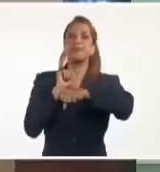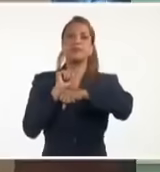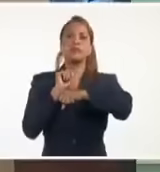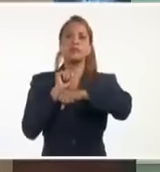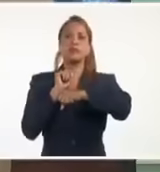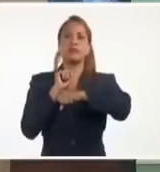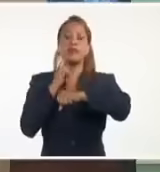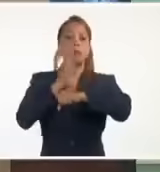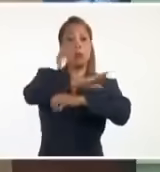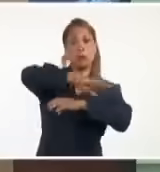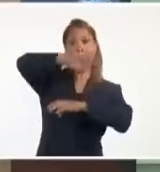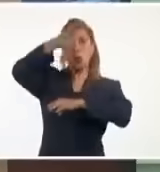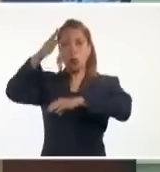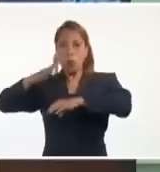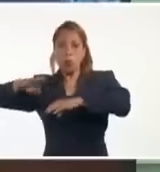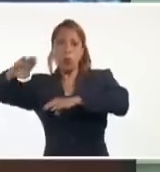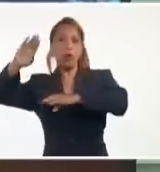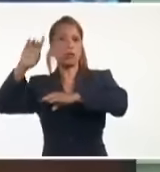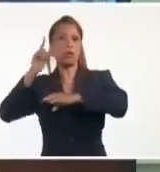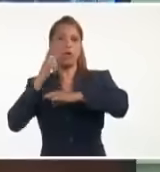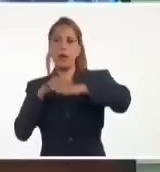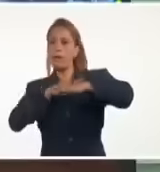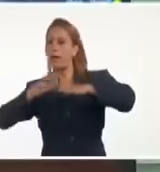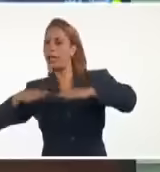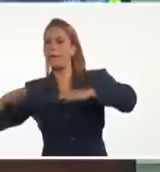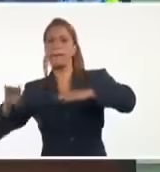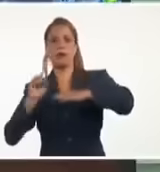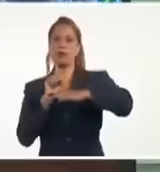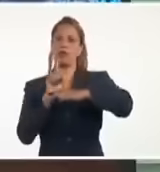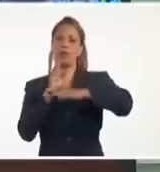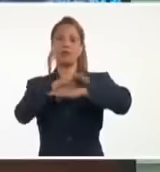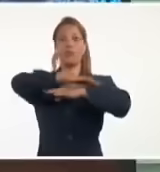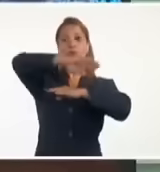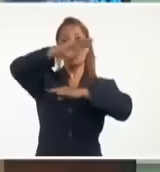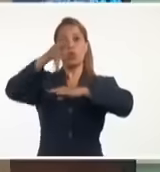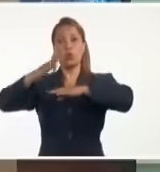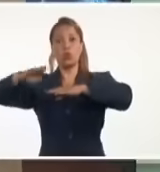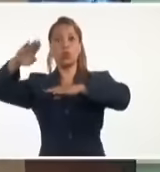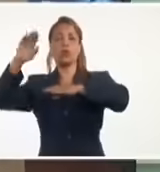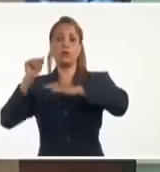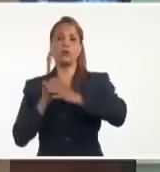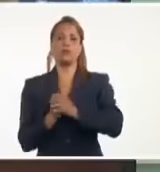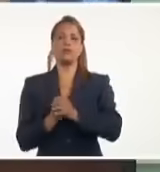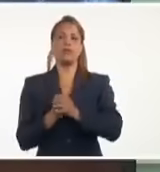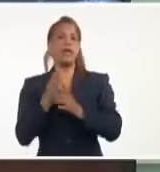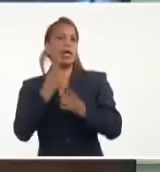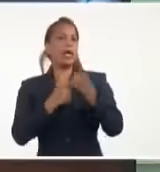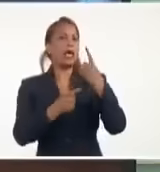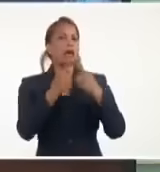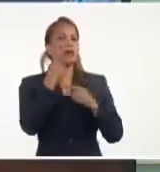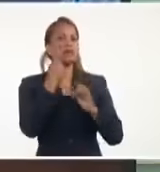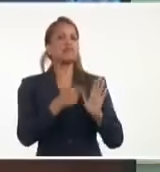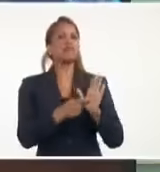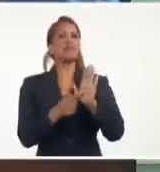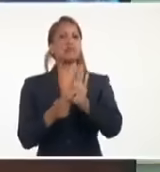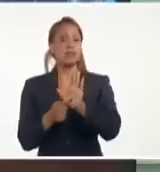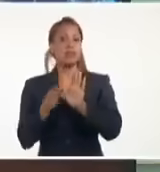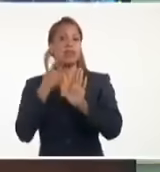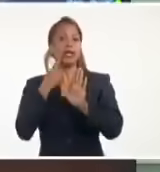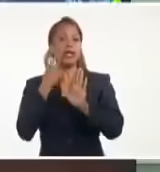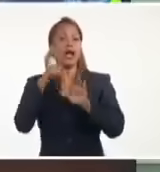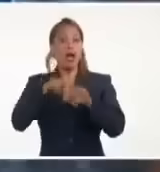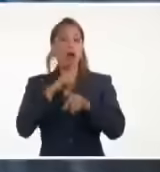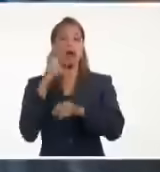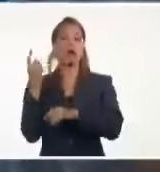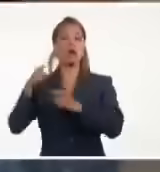está en altura, no a nivel del mar. Pero bueno, es una muestra de que este sistema está vivo y